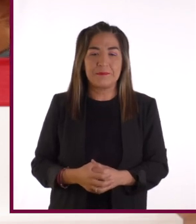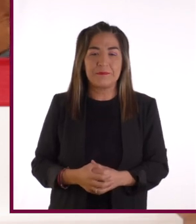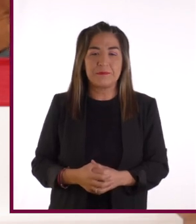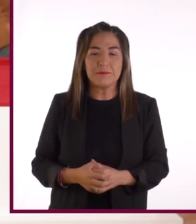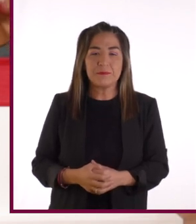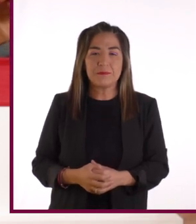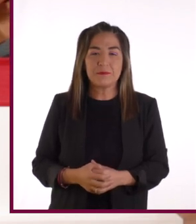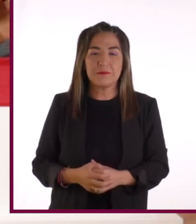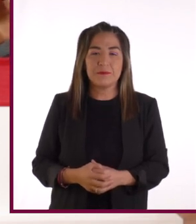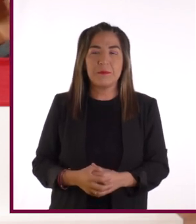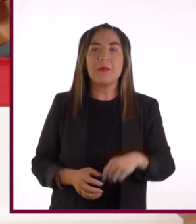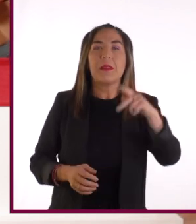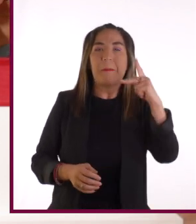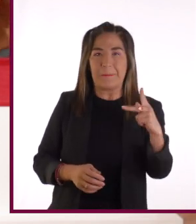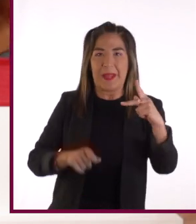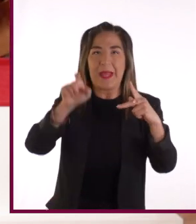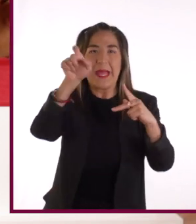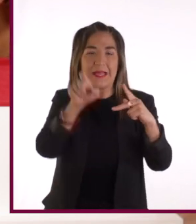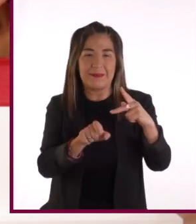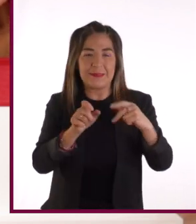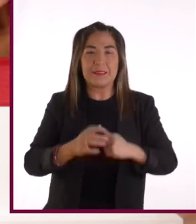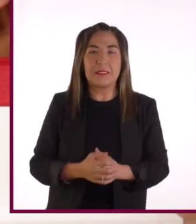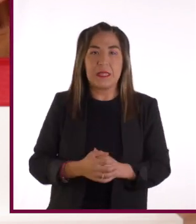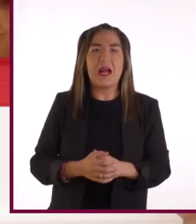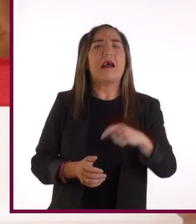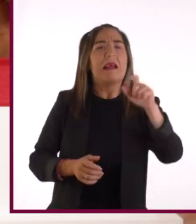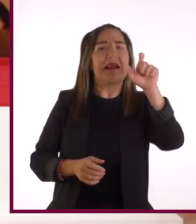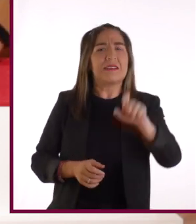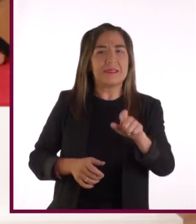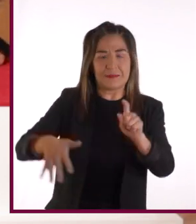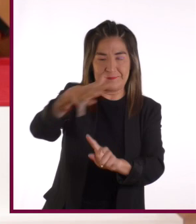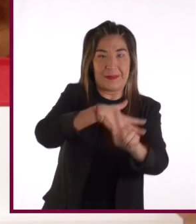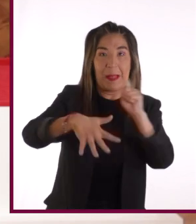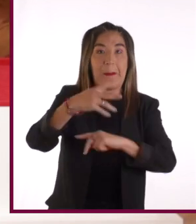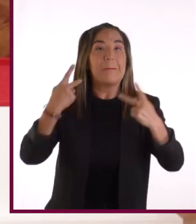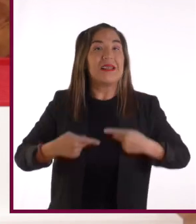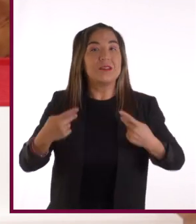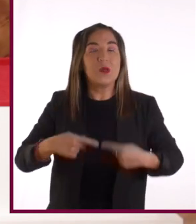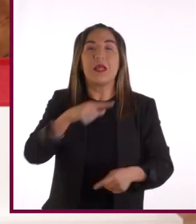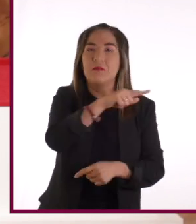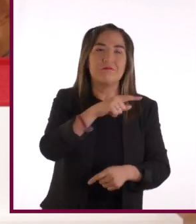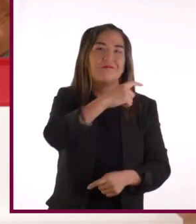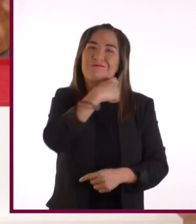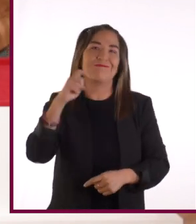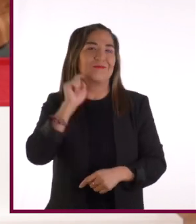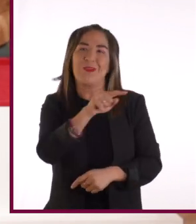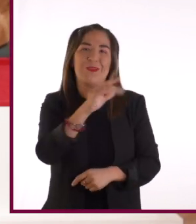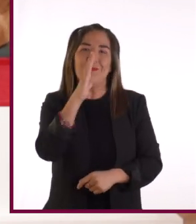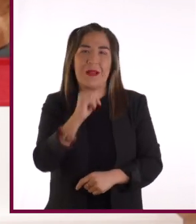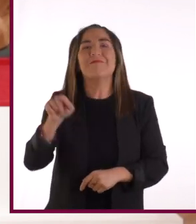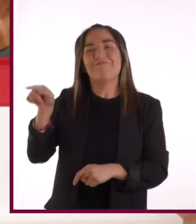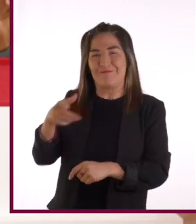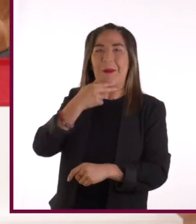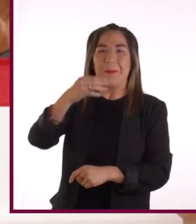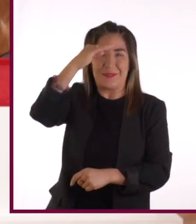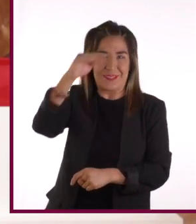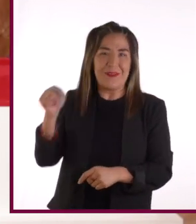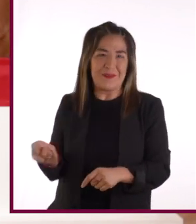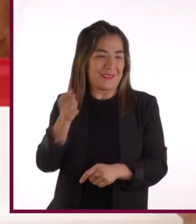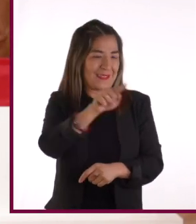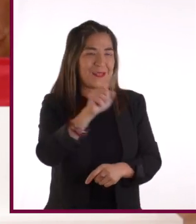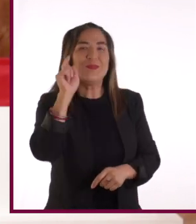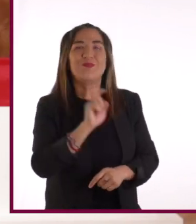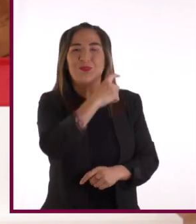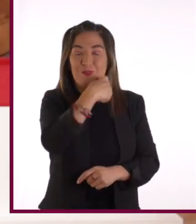la propiedad P de X, donde X es el habitante del pueblo que no se rasura a sí mismo y por lo tanto es afeitado por el